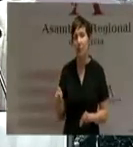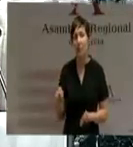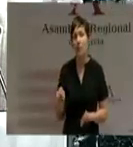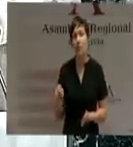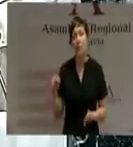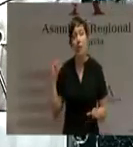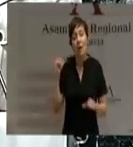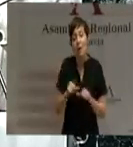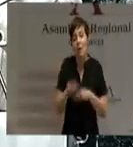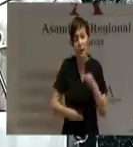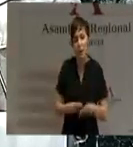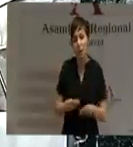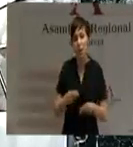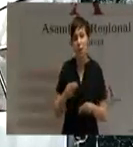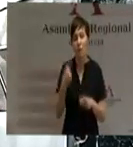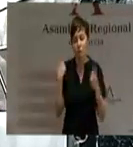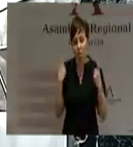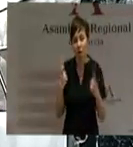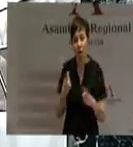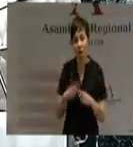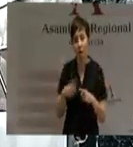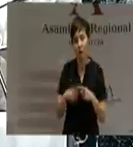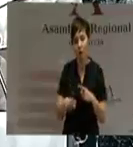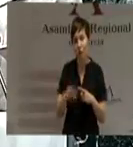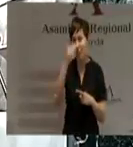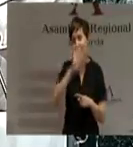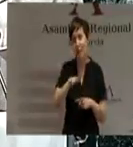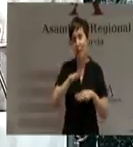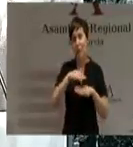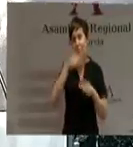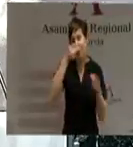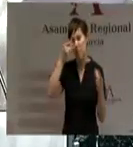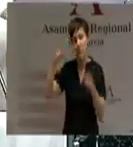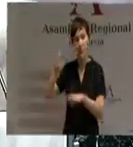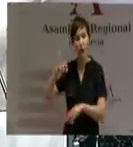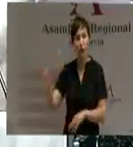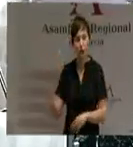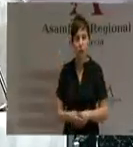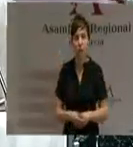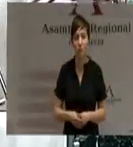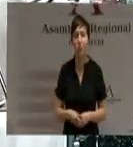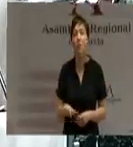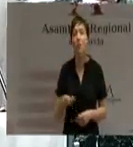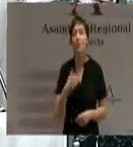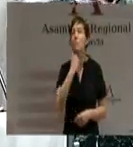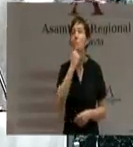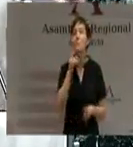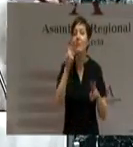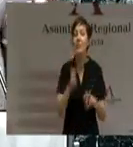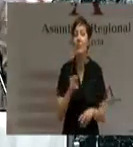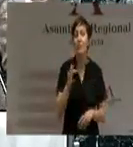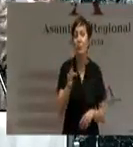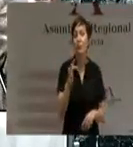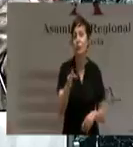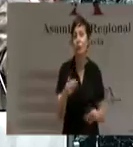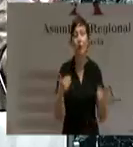lo que no va bien en la región, por lo visto sigue siendo culpa de otros. Algunos aspectos positivos son solo